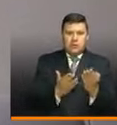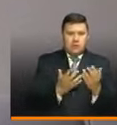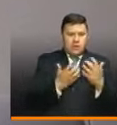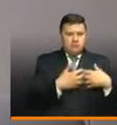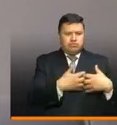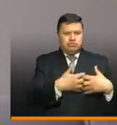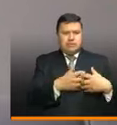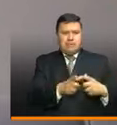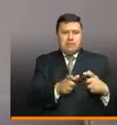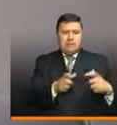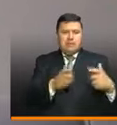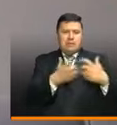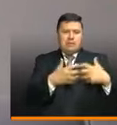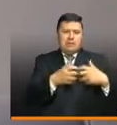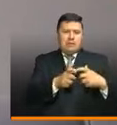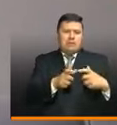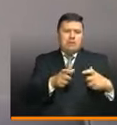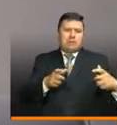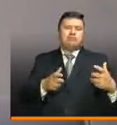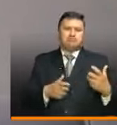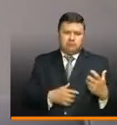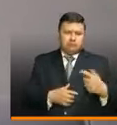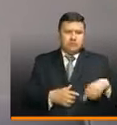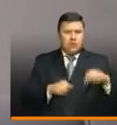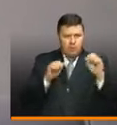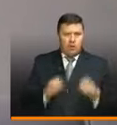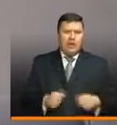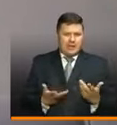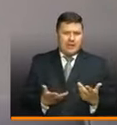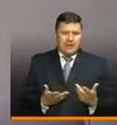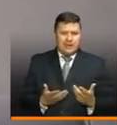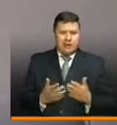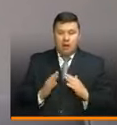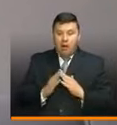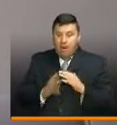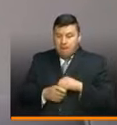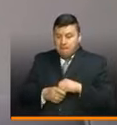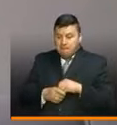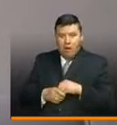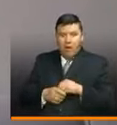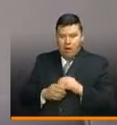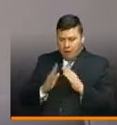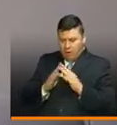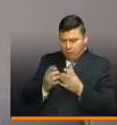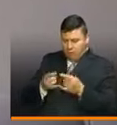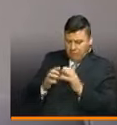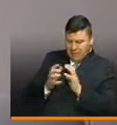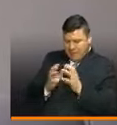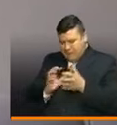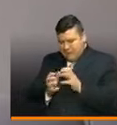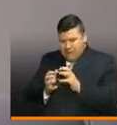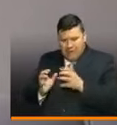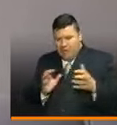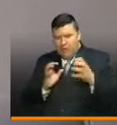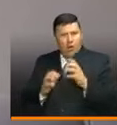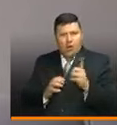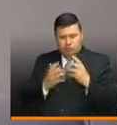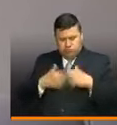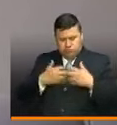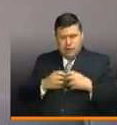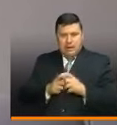producción más masivo, es decir, que pueda dejar de hacerse en casa o de manera artesanal, para pues poder